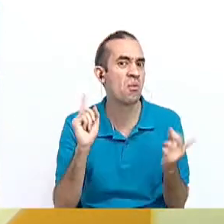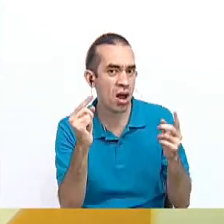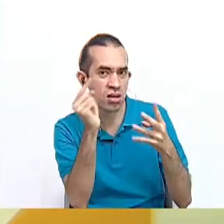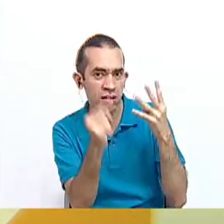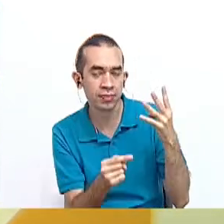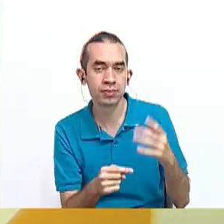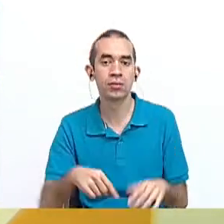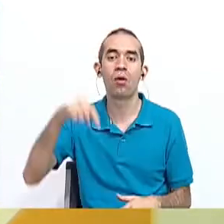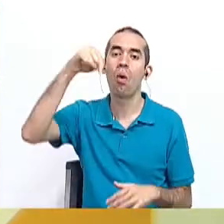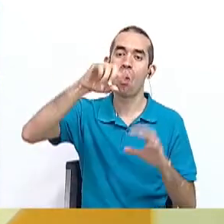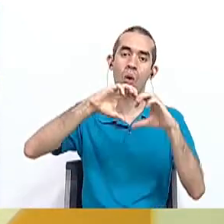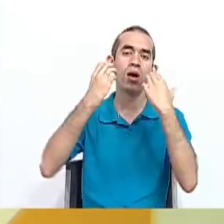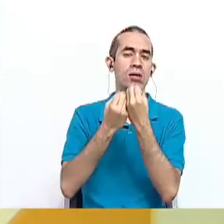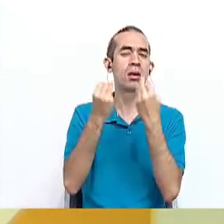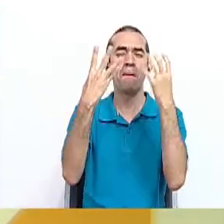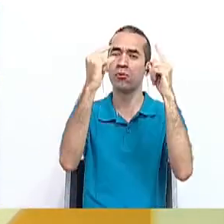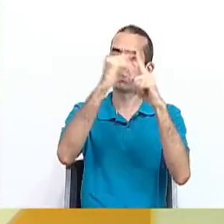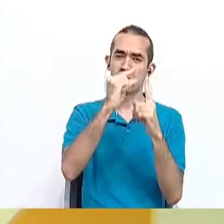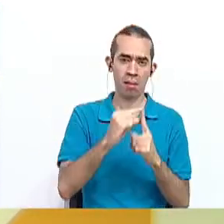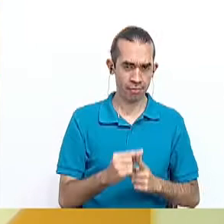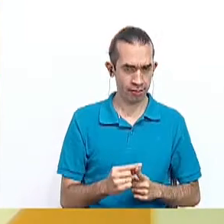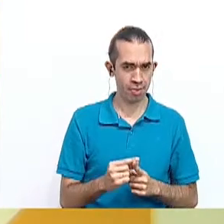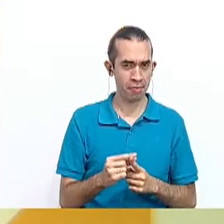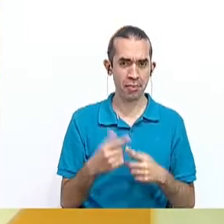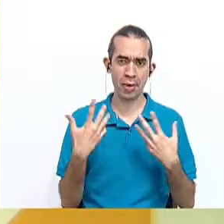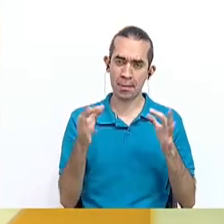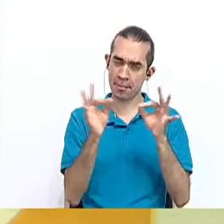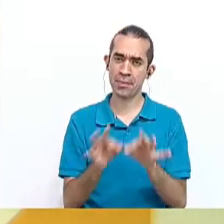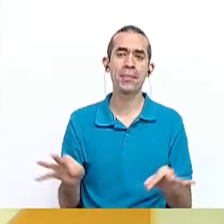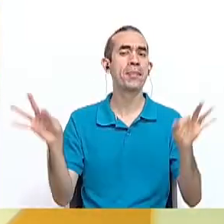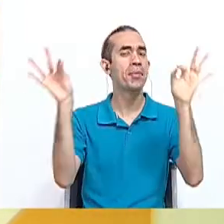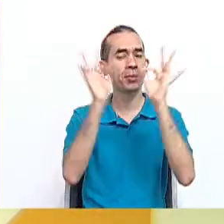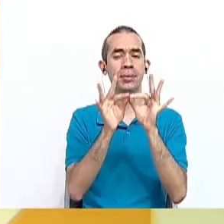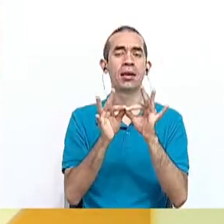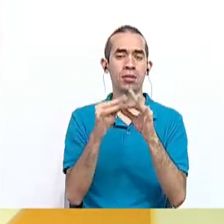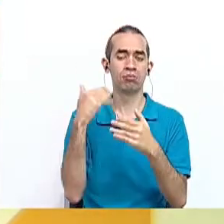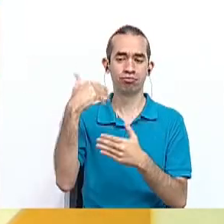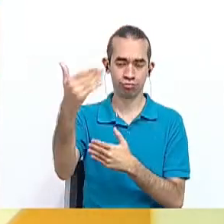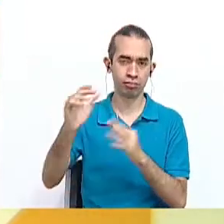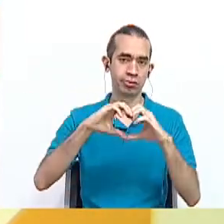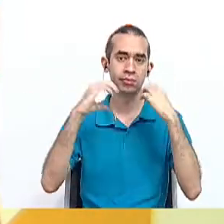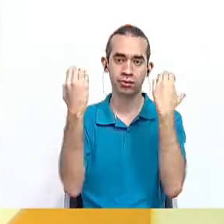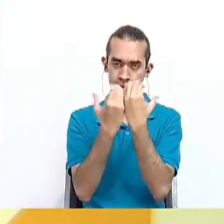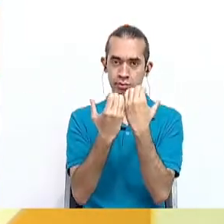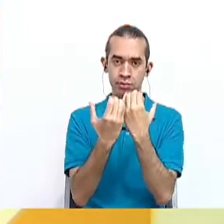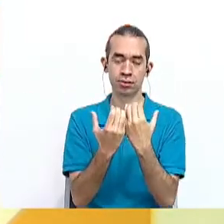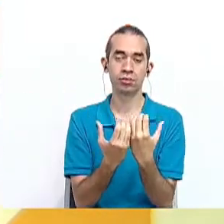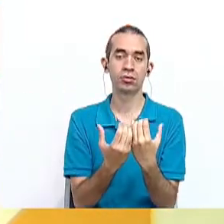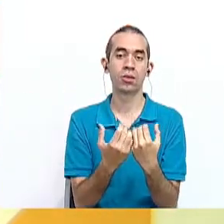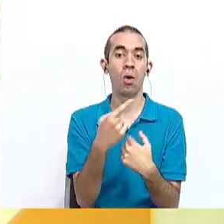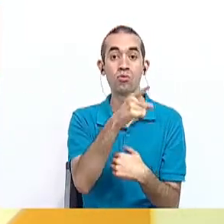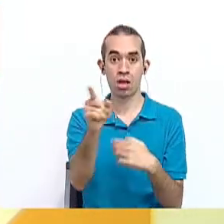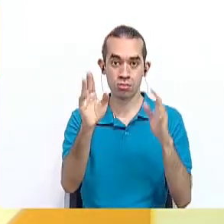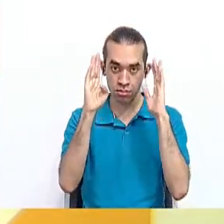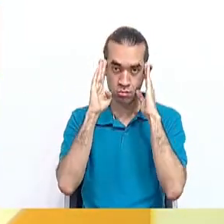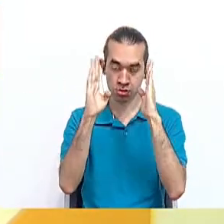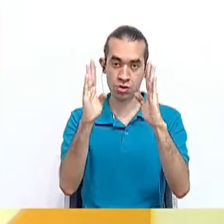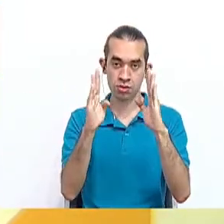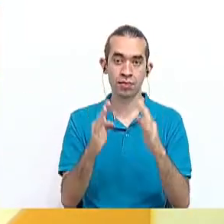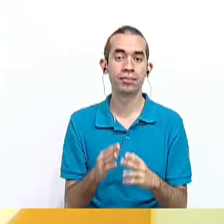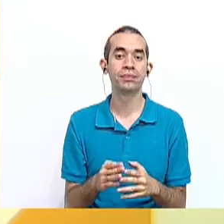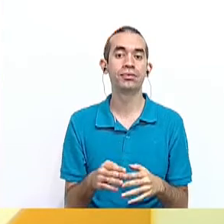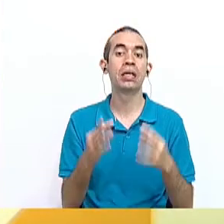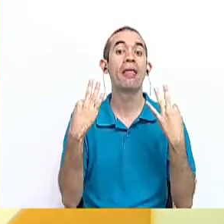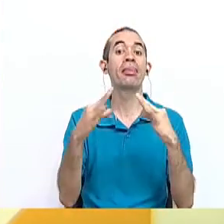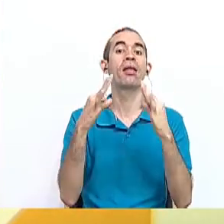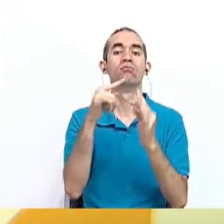hoy está llena de términos que van a ser muy importantes para las clases siguientes. Así que presten mucha atención y traten